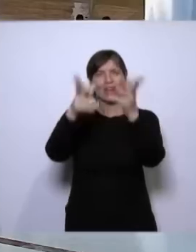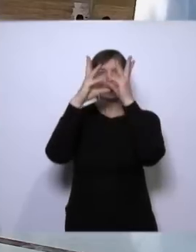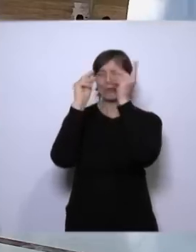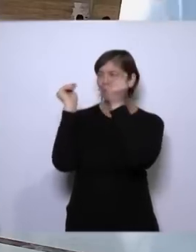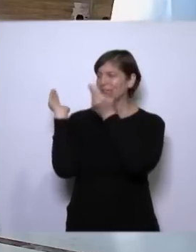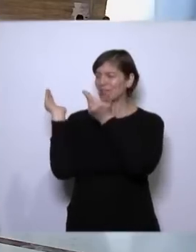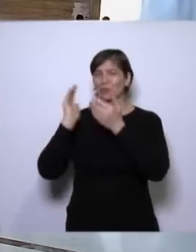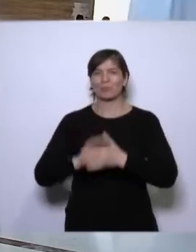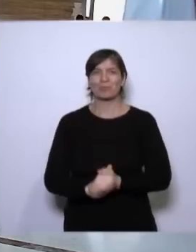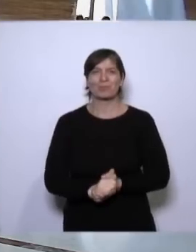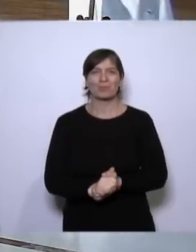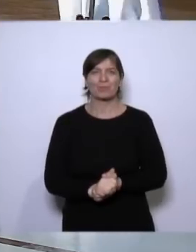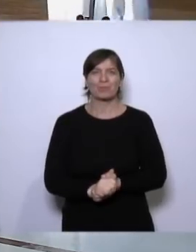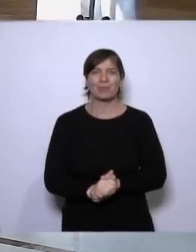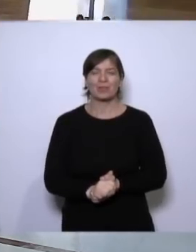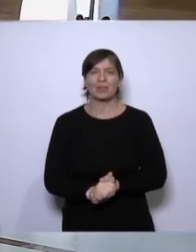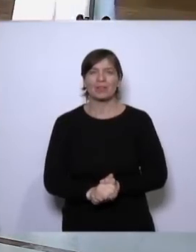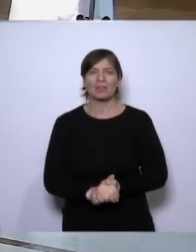ustedes.